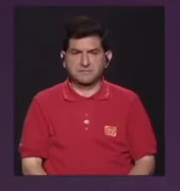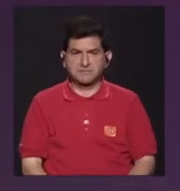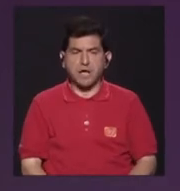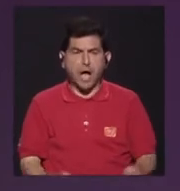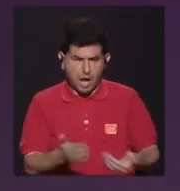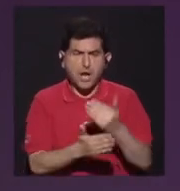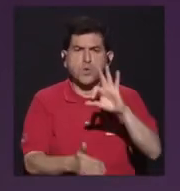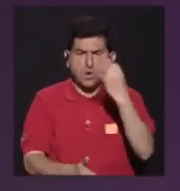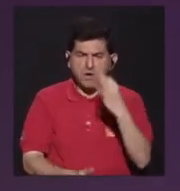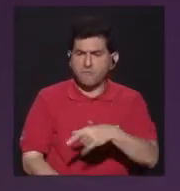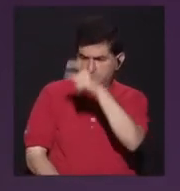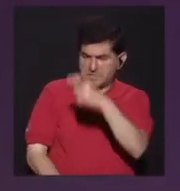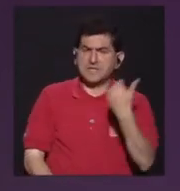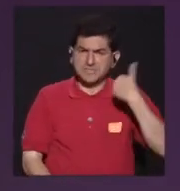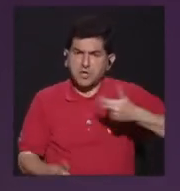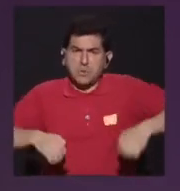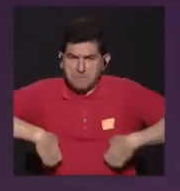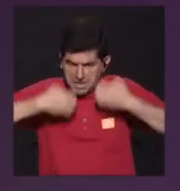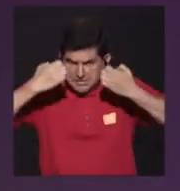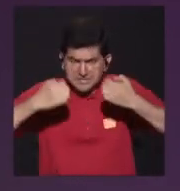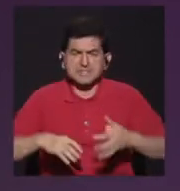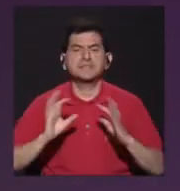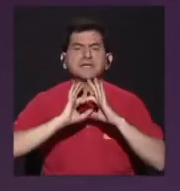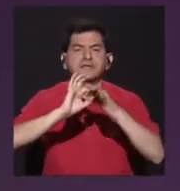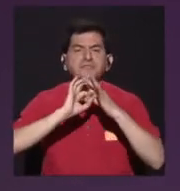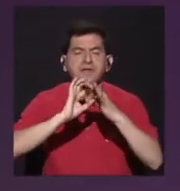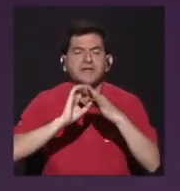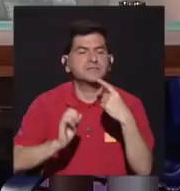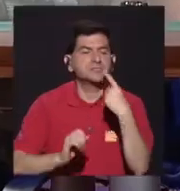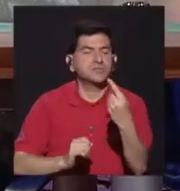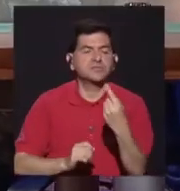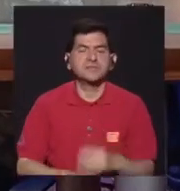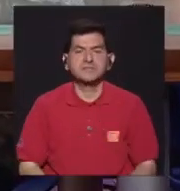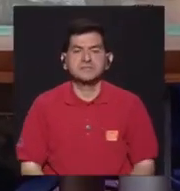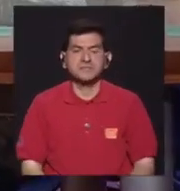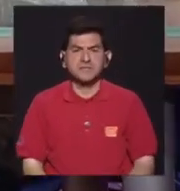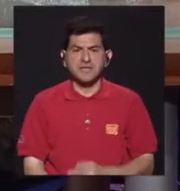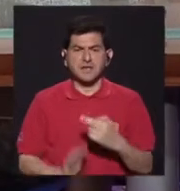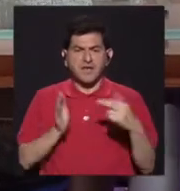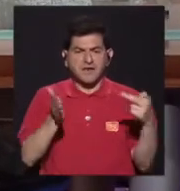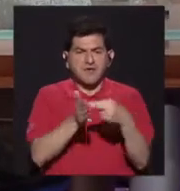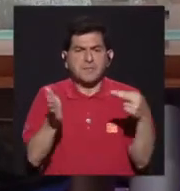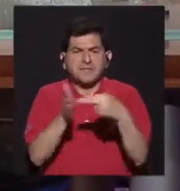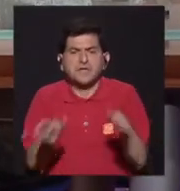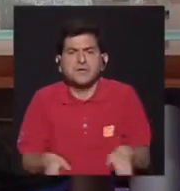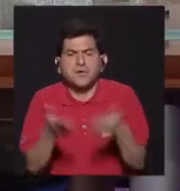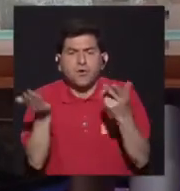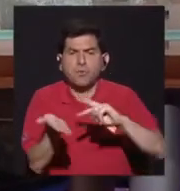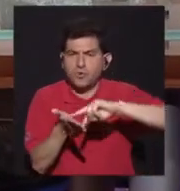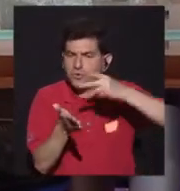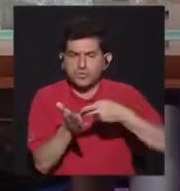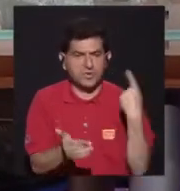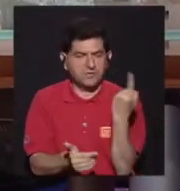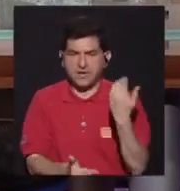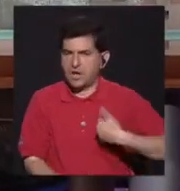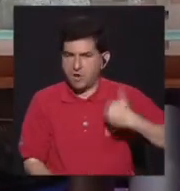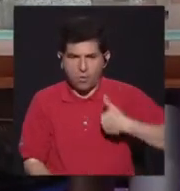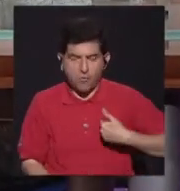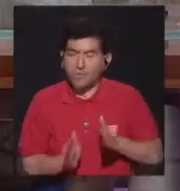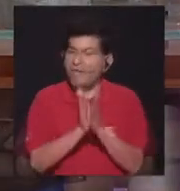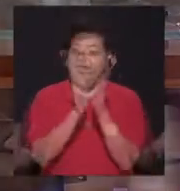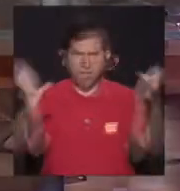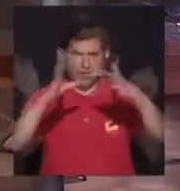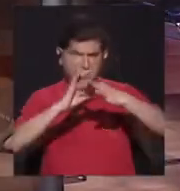nuevas formas de ser hombre. Y ahí creo yo que se relaciona con eso que decías de cómo estamos reproduciendo. O sea, esto no es solo cosa de hombres, sino a nivel